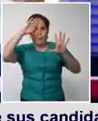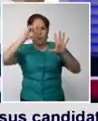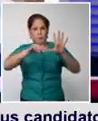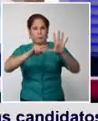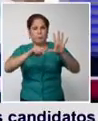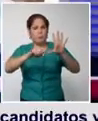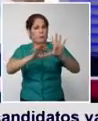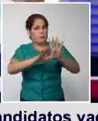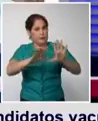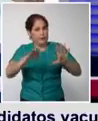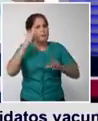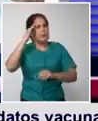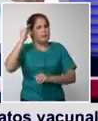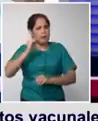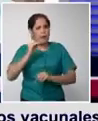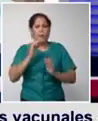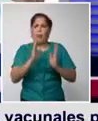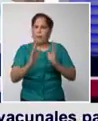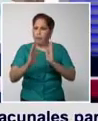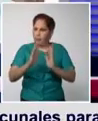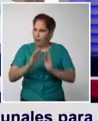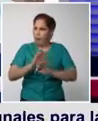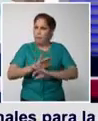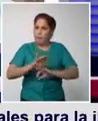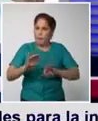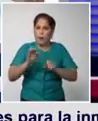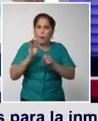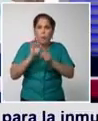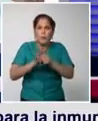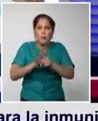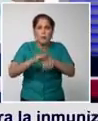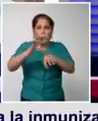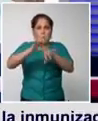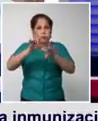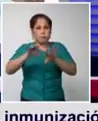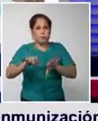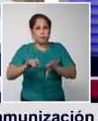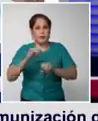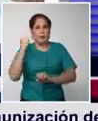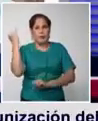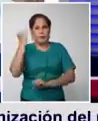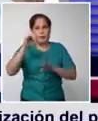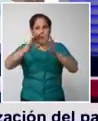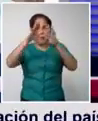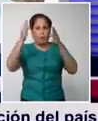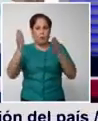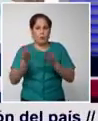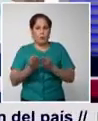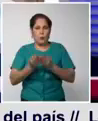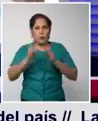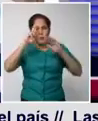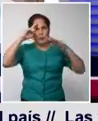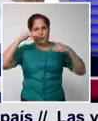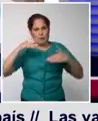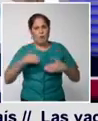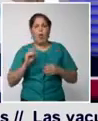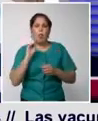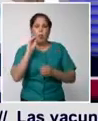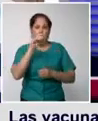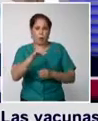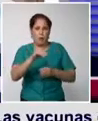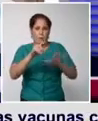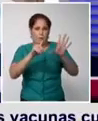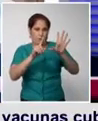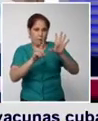reporta en los repositorios, en las bases de datos internacionales de la Organización Mundial de la Salud y otras que existen en el